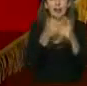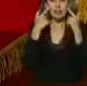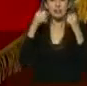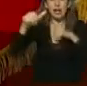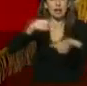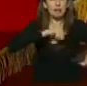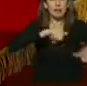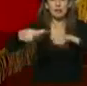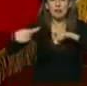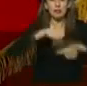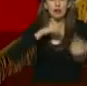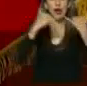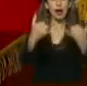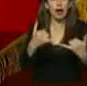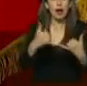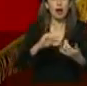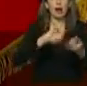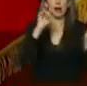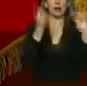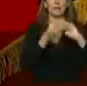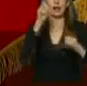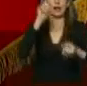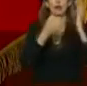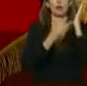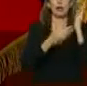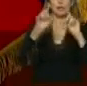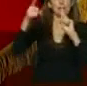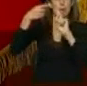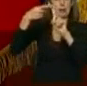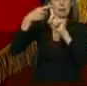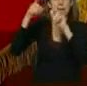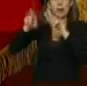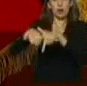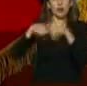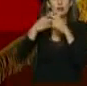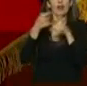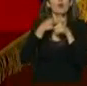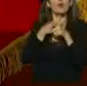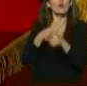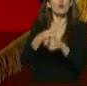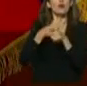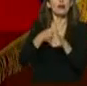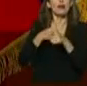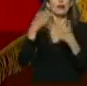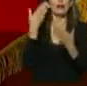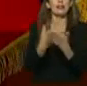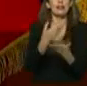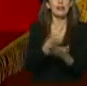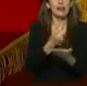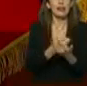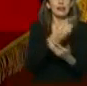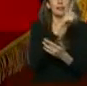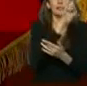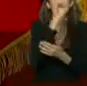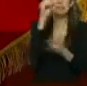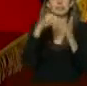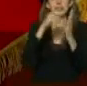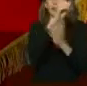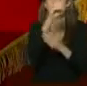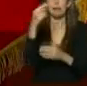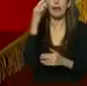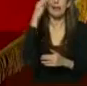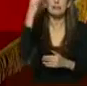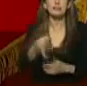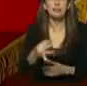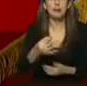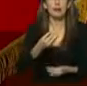anterior. Esto quiere decir, primero, iniciar de forma urgente la compra de 100.000 pruebas rápidas que pueden ser consideradas